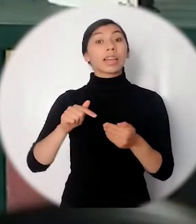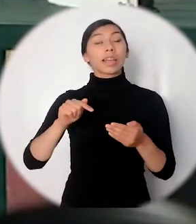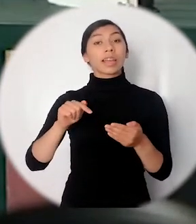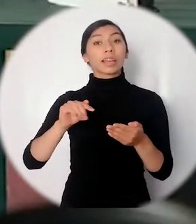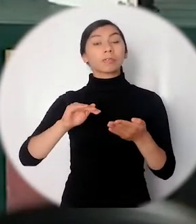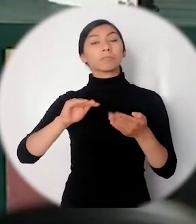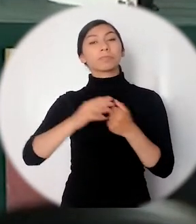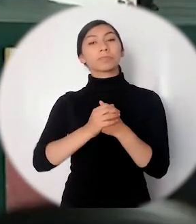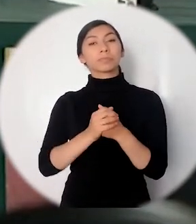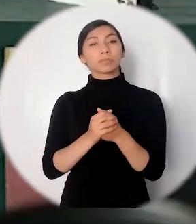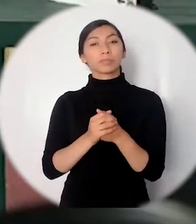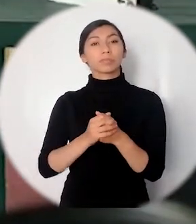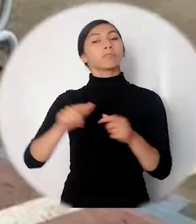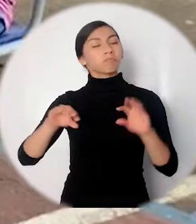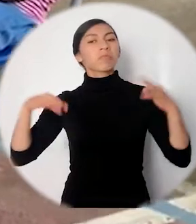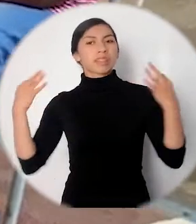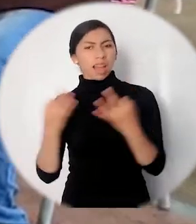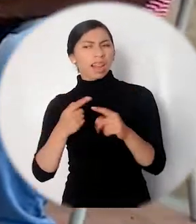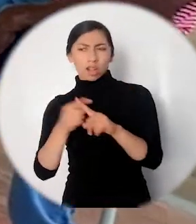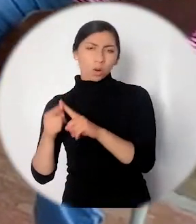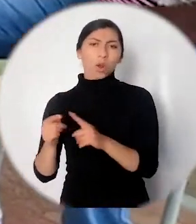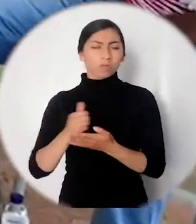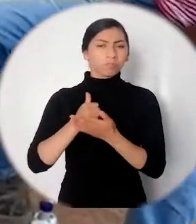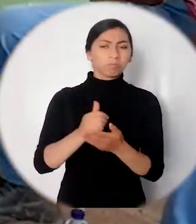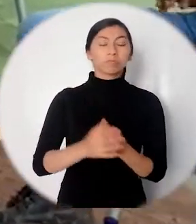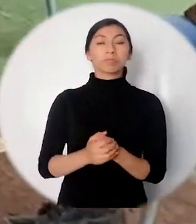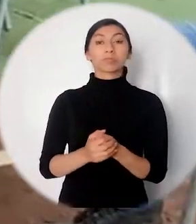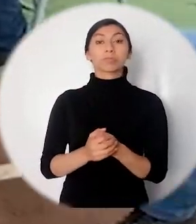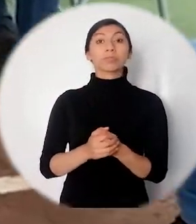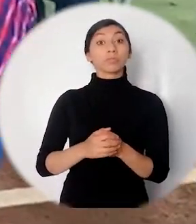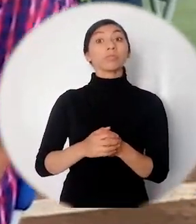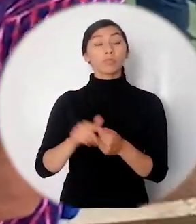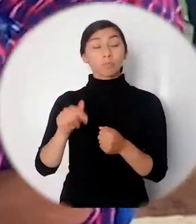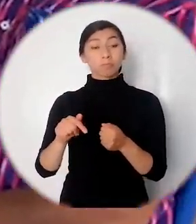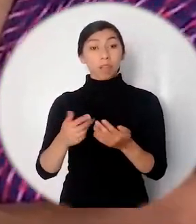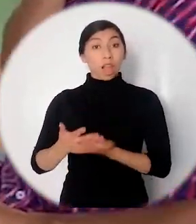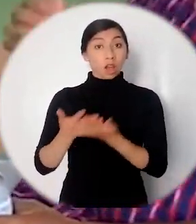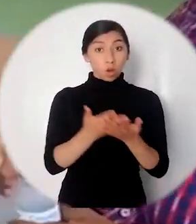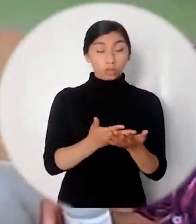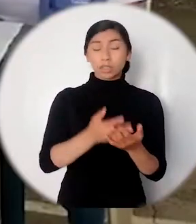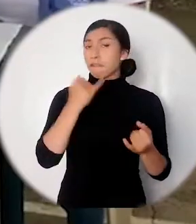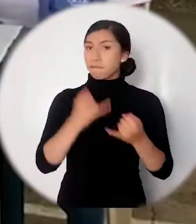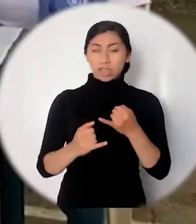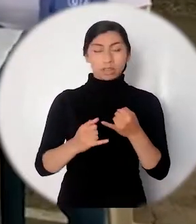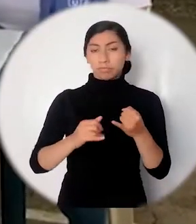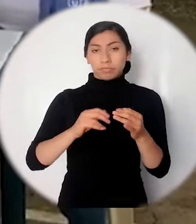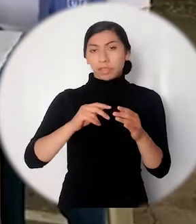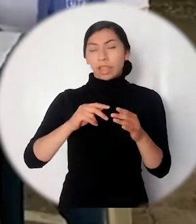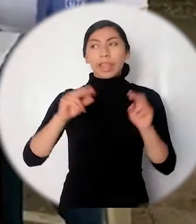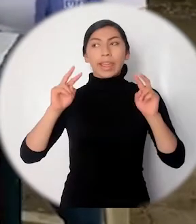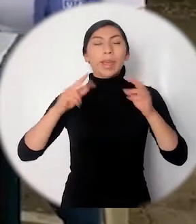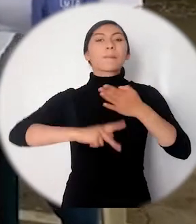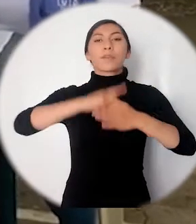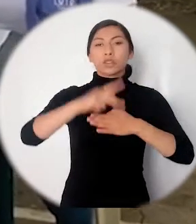y de ahí está dotado la sala de cómputo. Con esta entrega se implementa la totalidad de la acción relacionada,